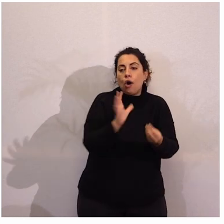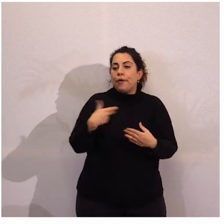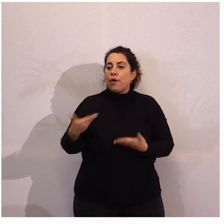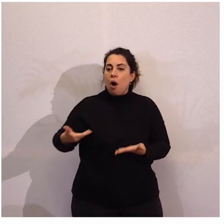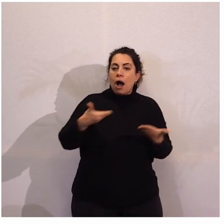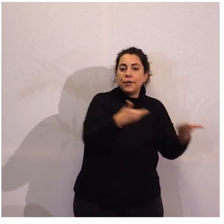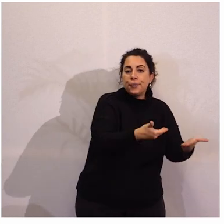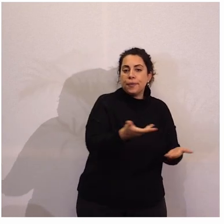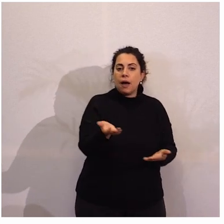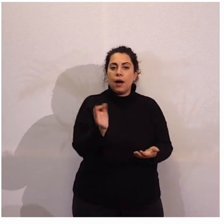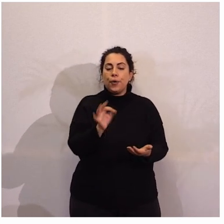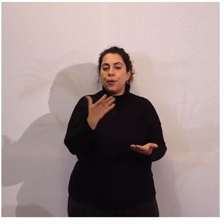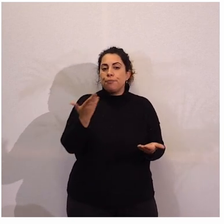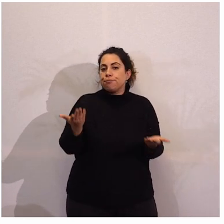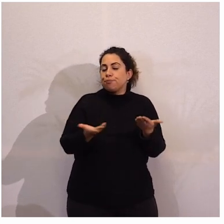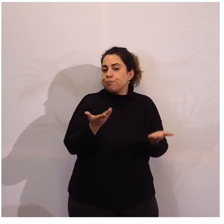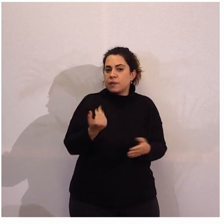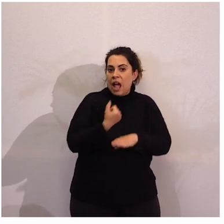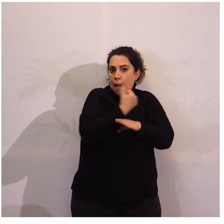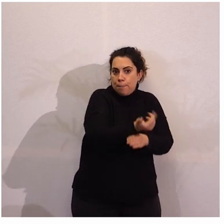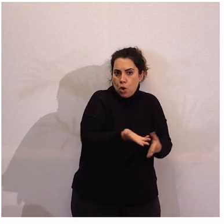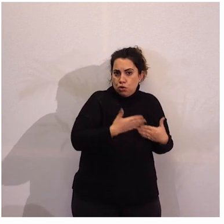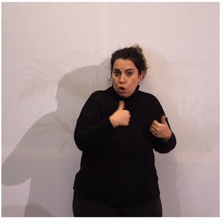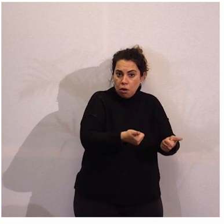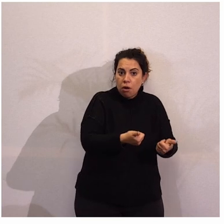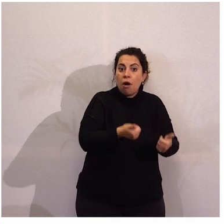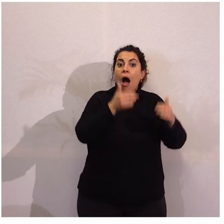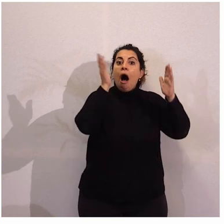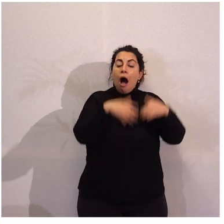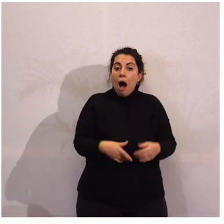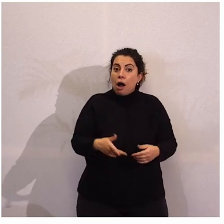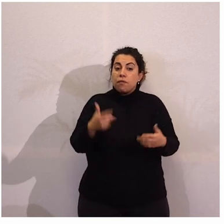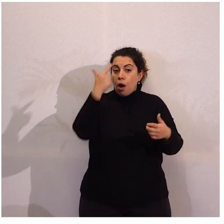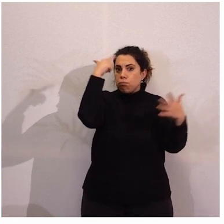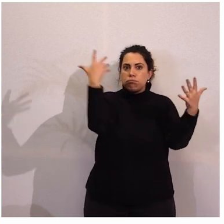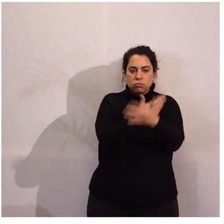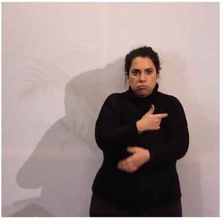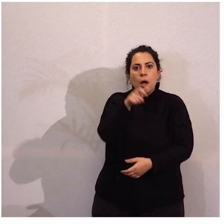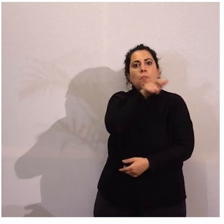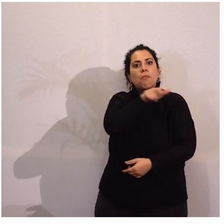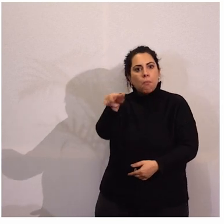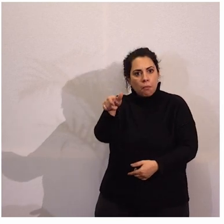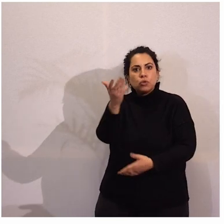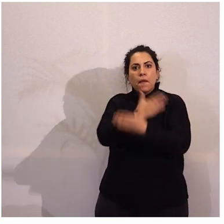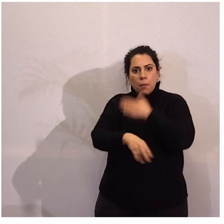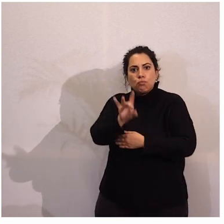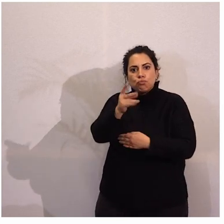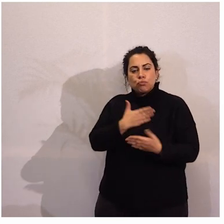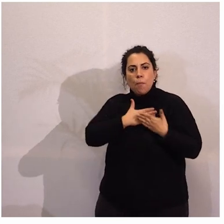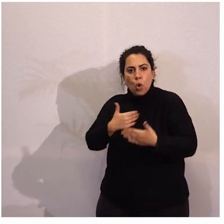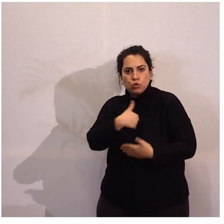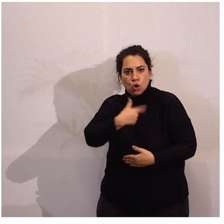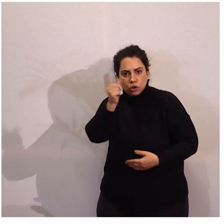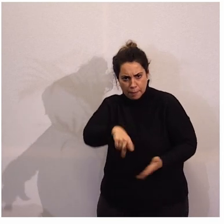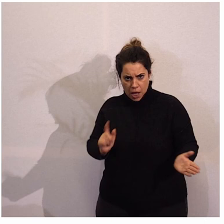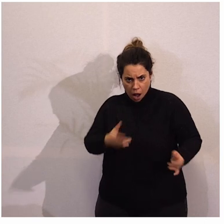ayudan o que les echan una mano en lo que sea, pues nos encontramos que no, que eso existe, por